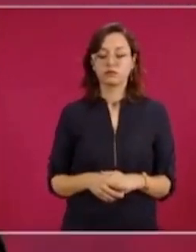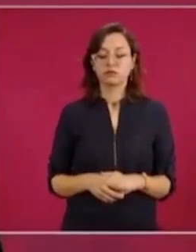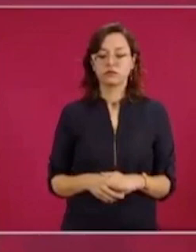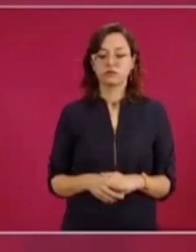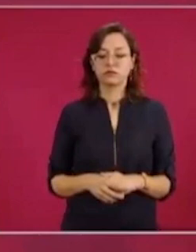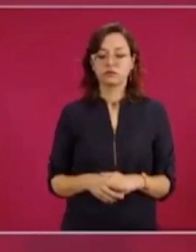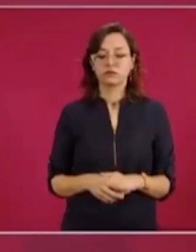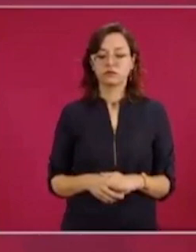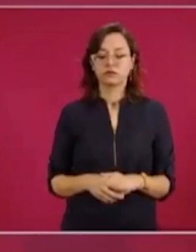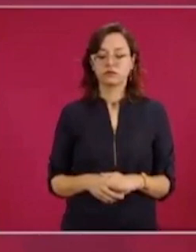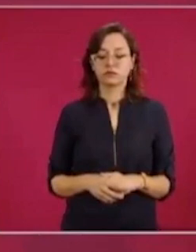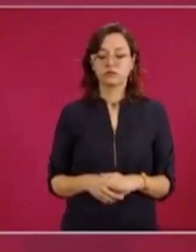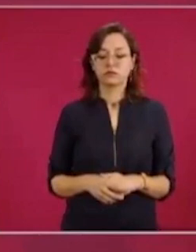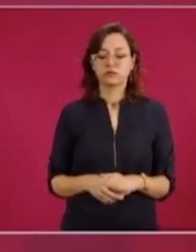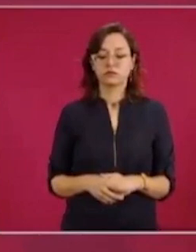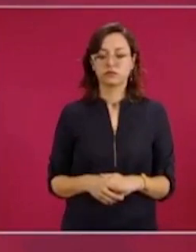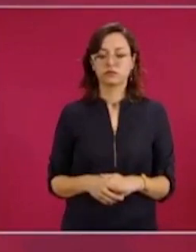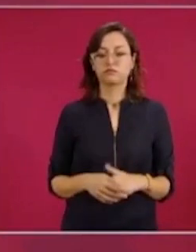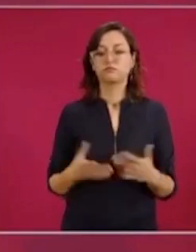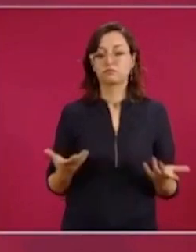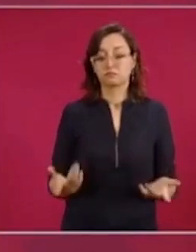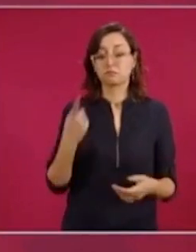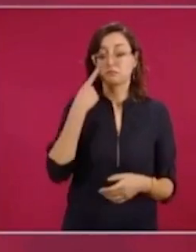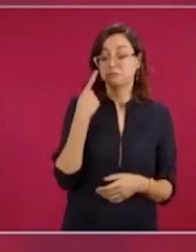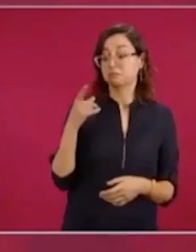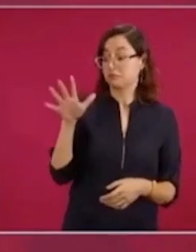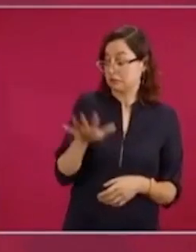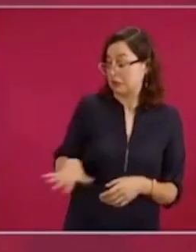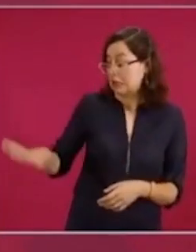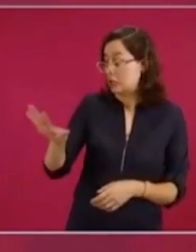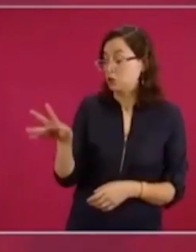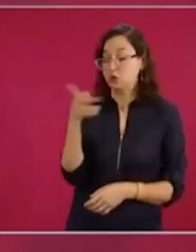promovemos el apoyo de los de abajo,